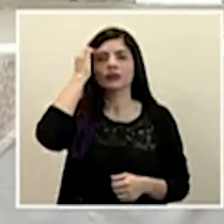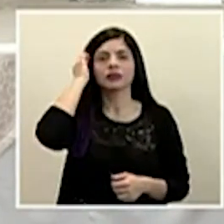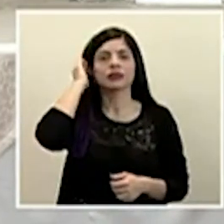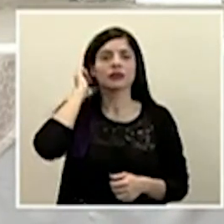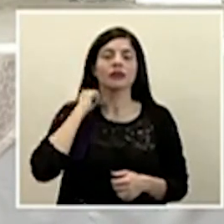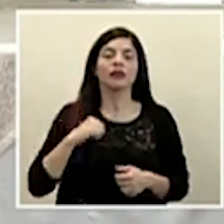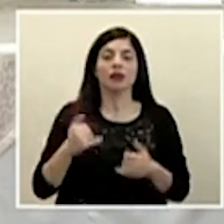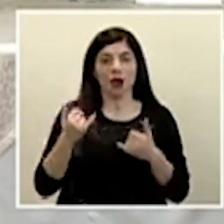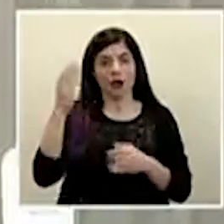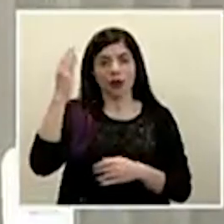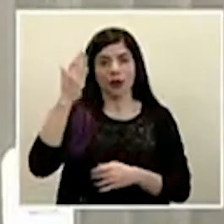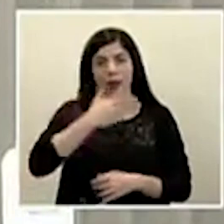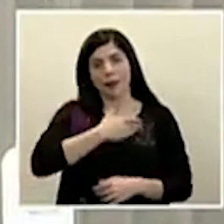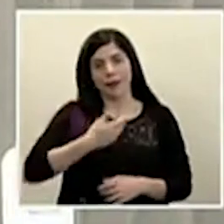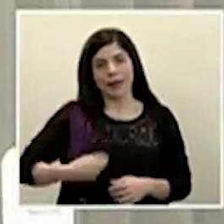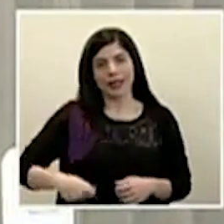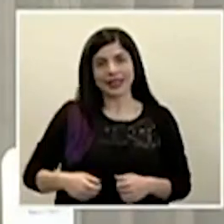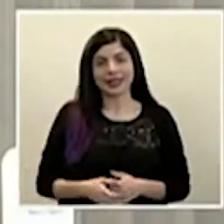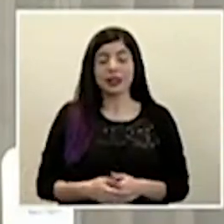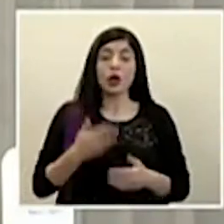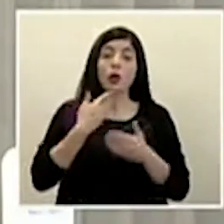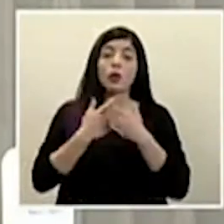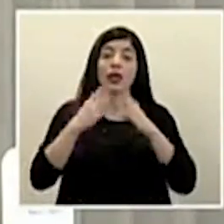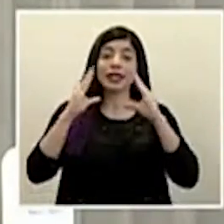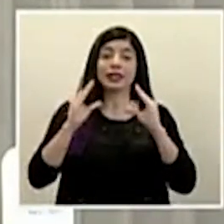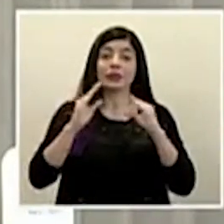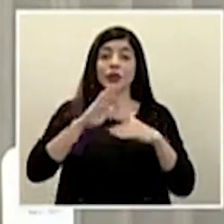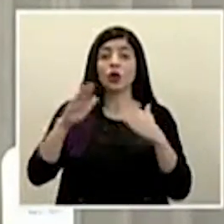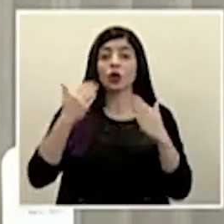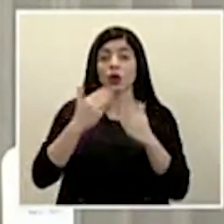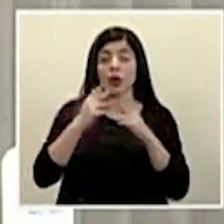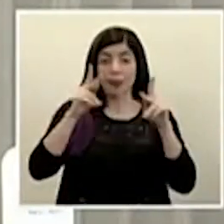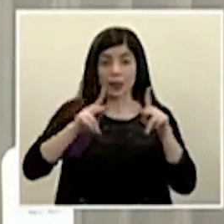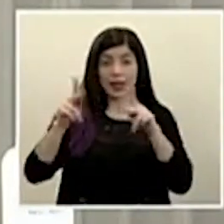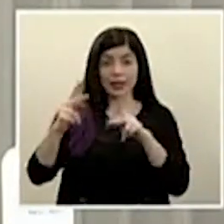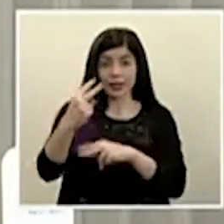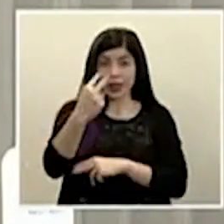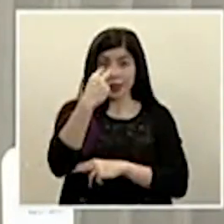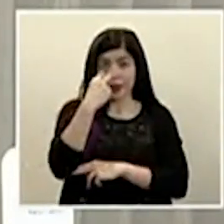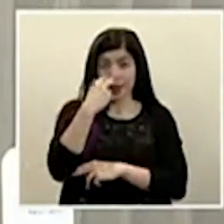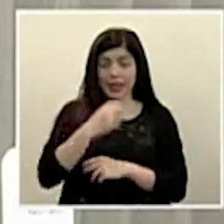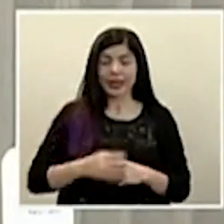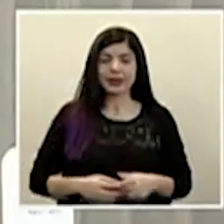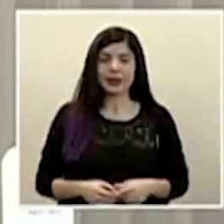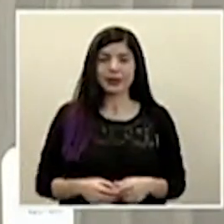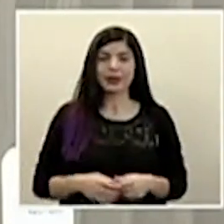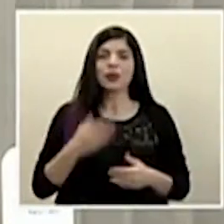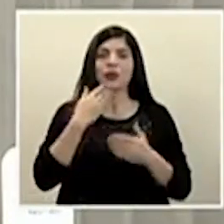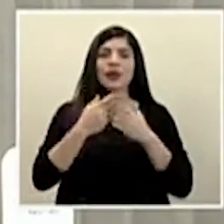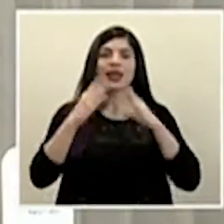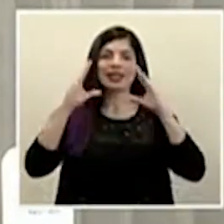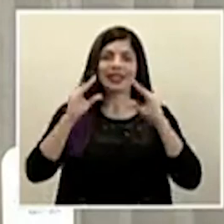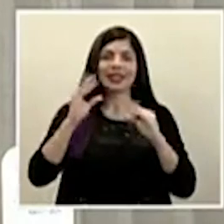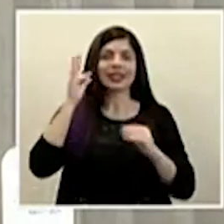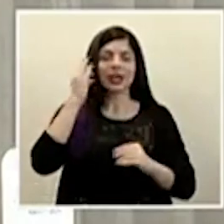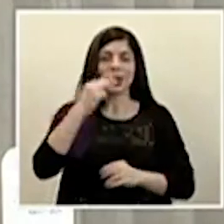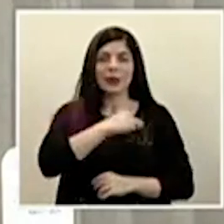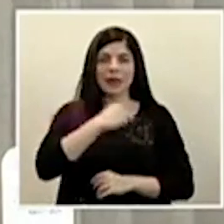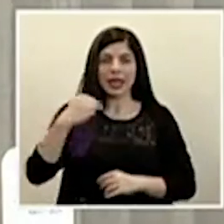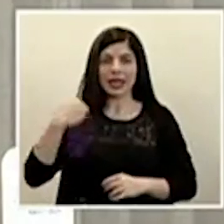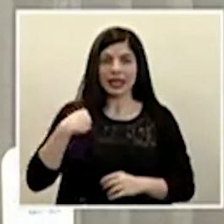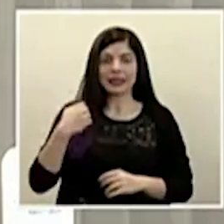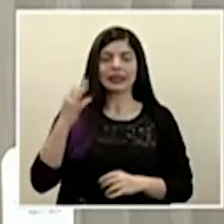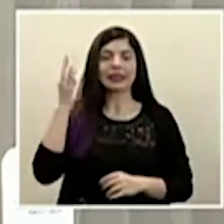República. Muy buenas tardes a todas las personas que nos ven. Buenas tardes a la señora ministra y al